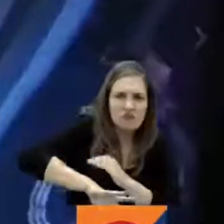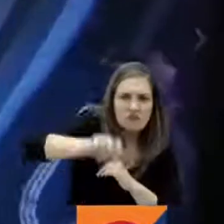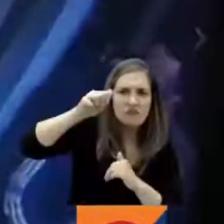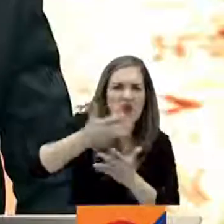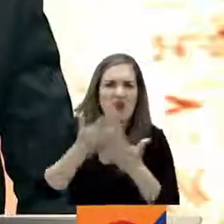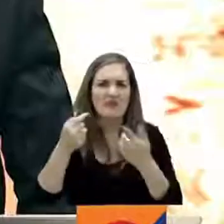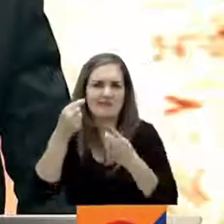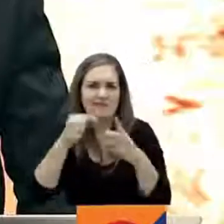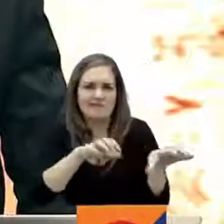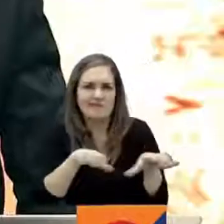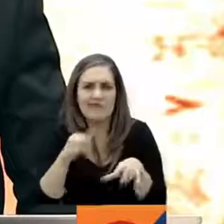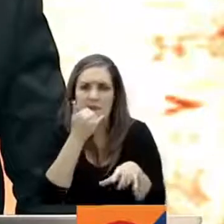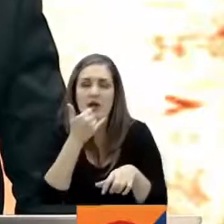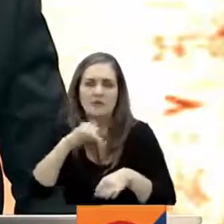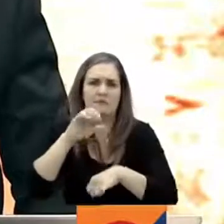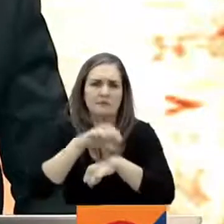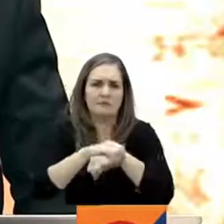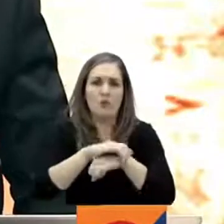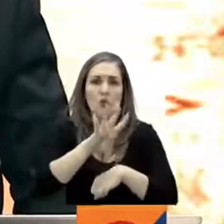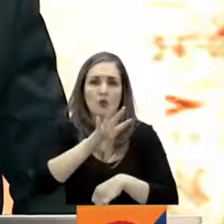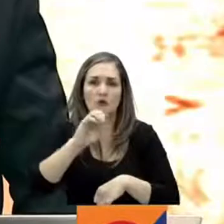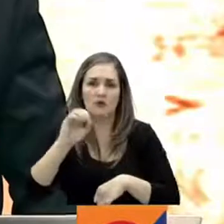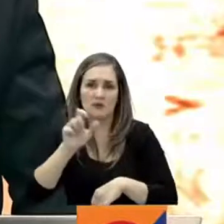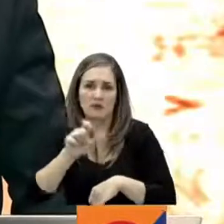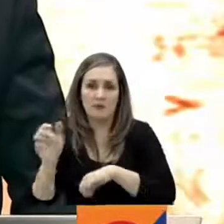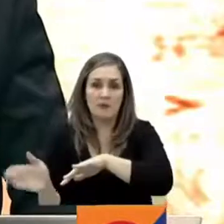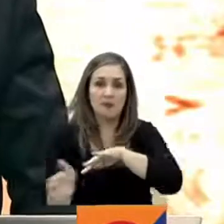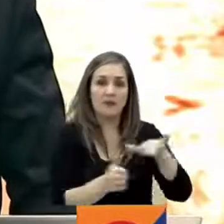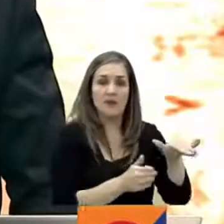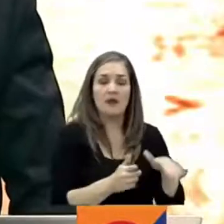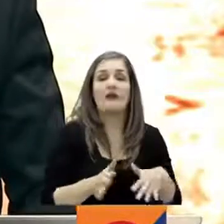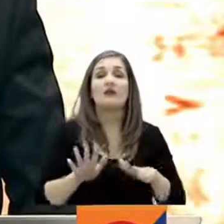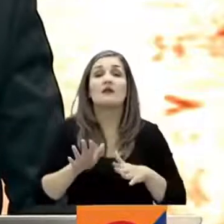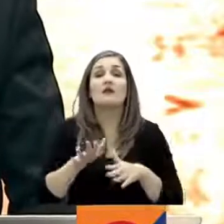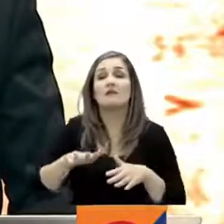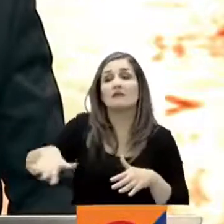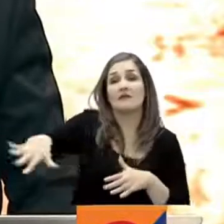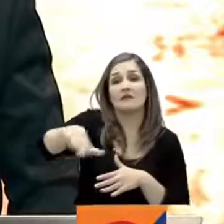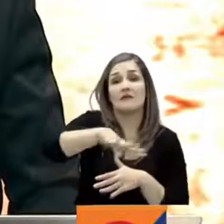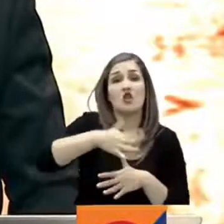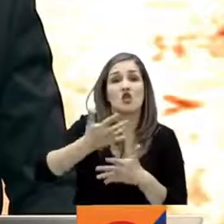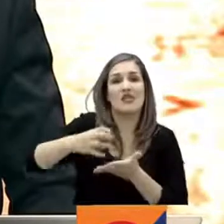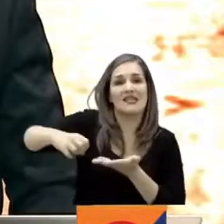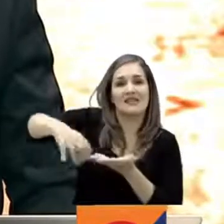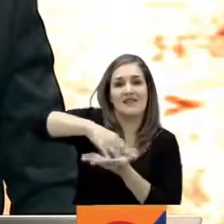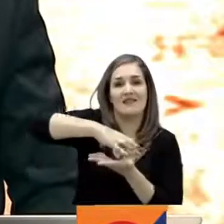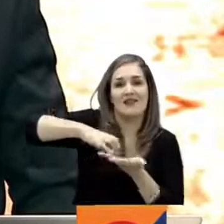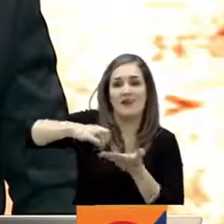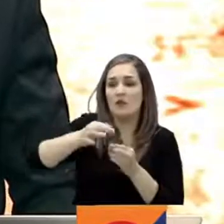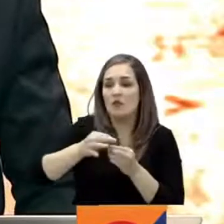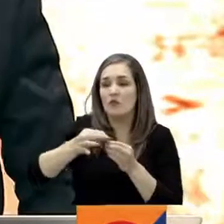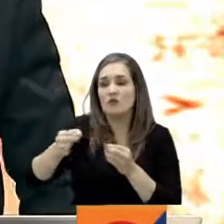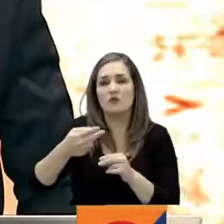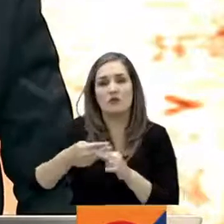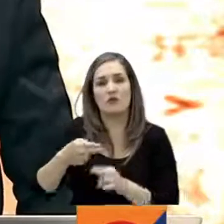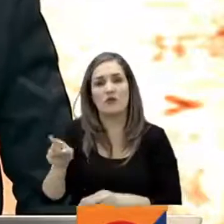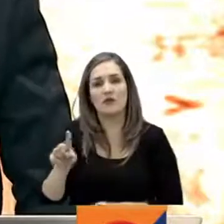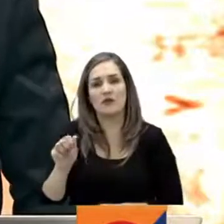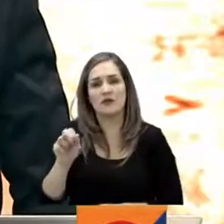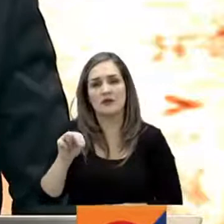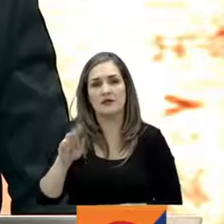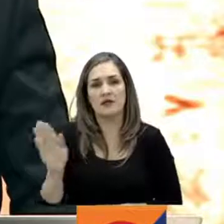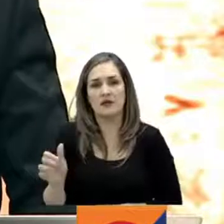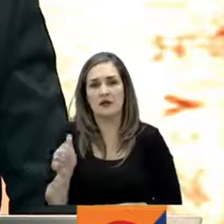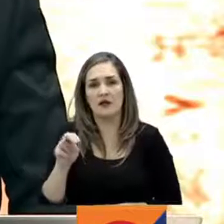delitos. Una nueva emergencia sucedió en San Andrés, Santander. Una quebrada se desbordó generando afectaciones en varias viviendas. Las